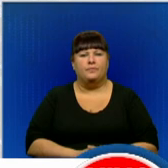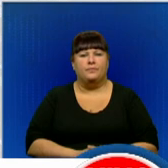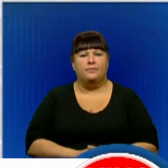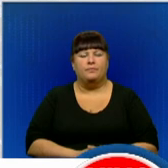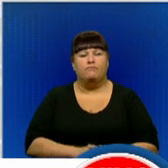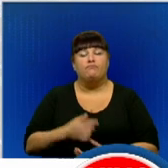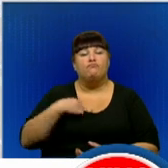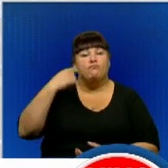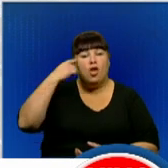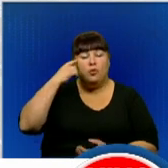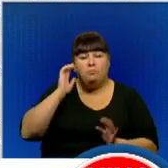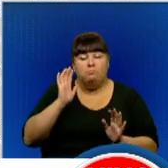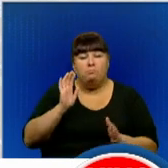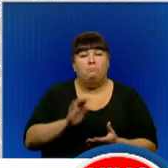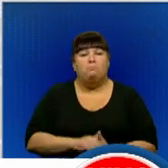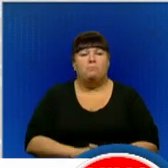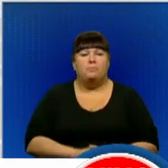creo que